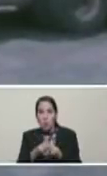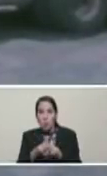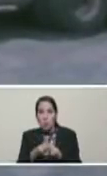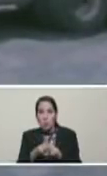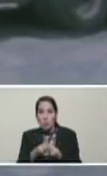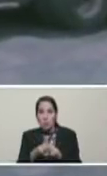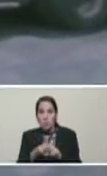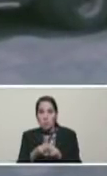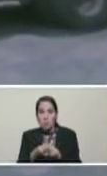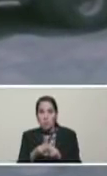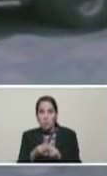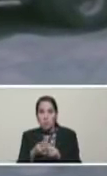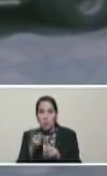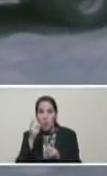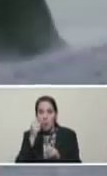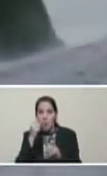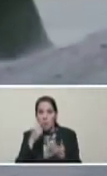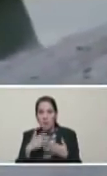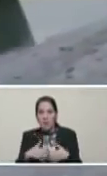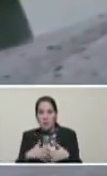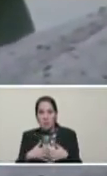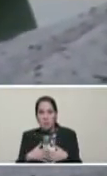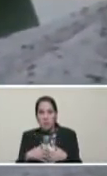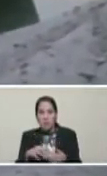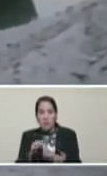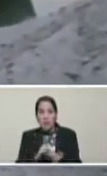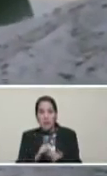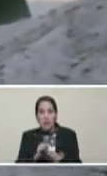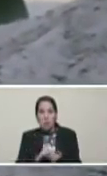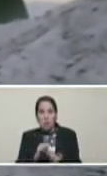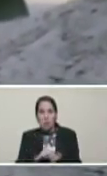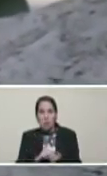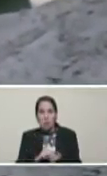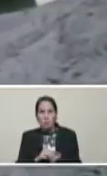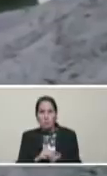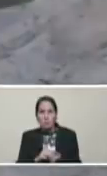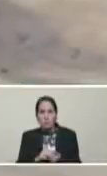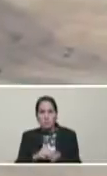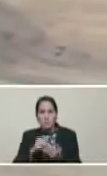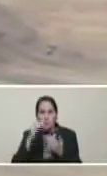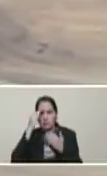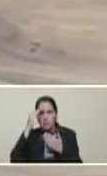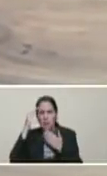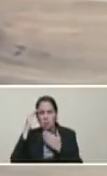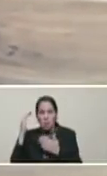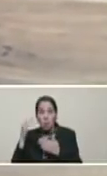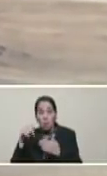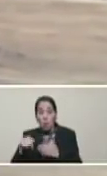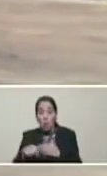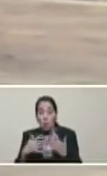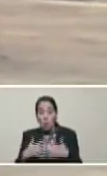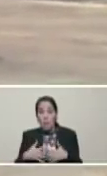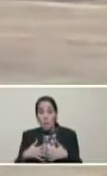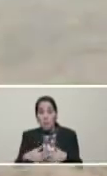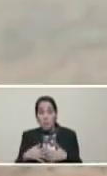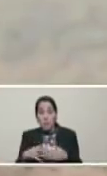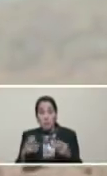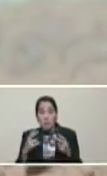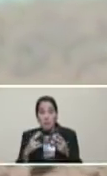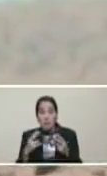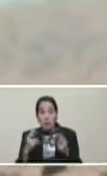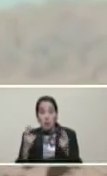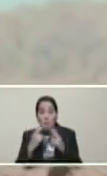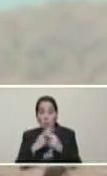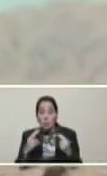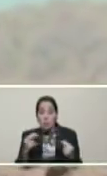empresario de empresa de carbono del guri saludo presidente somos una empresa privada que estamos comprometidos con el